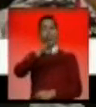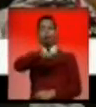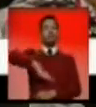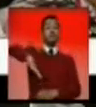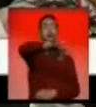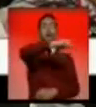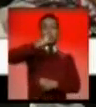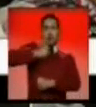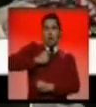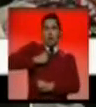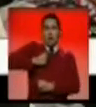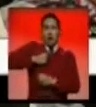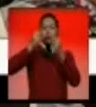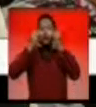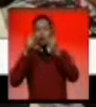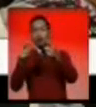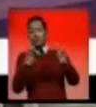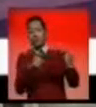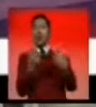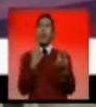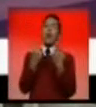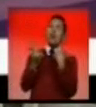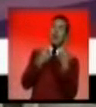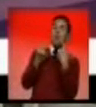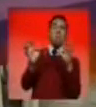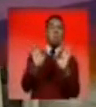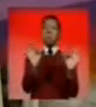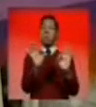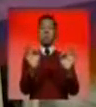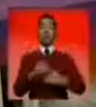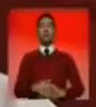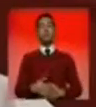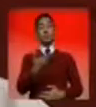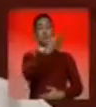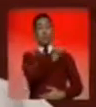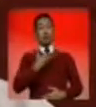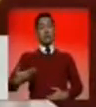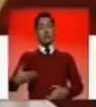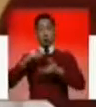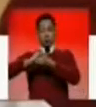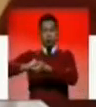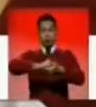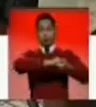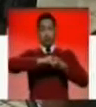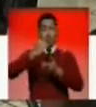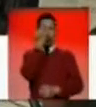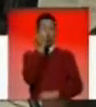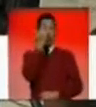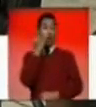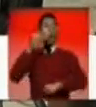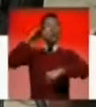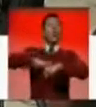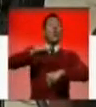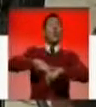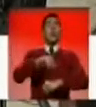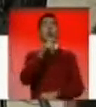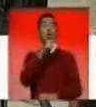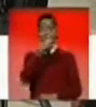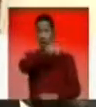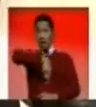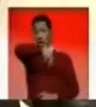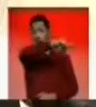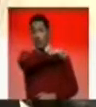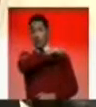no había cómo dialogar. El presidente de la CONAI niega que la culpa de la violencia sea de quienes atacaron el